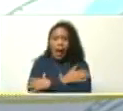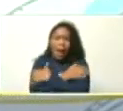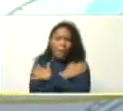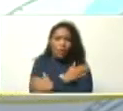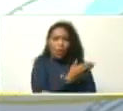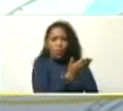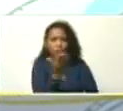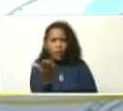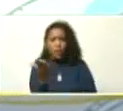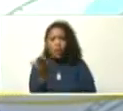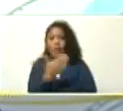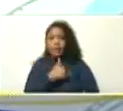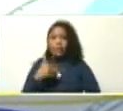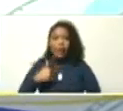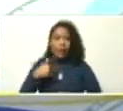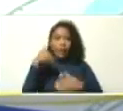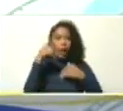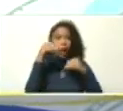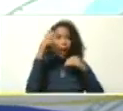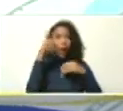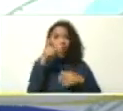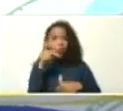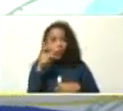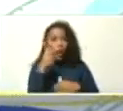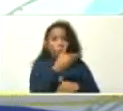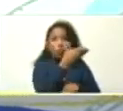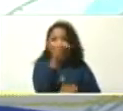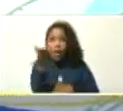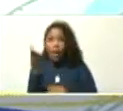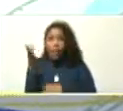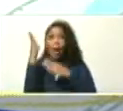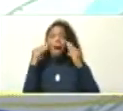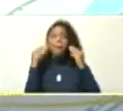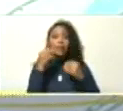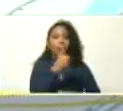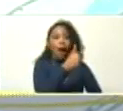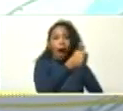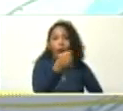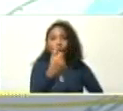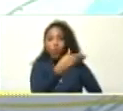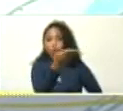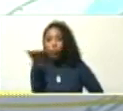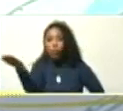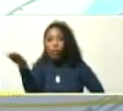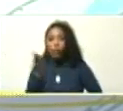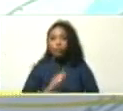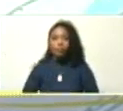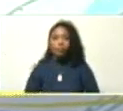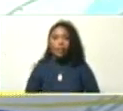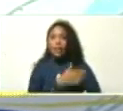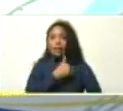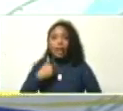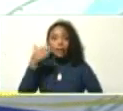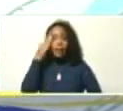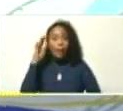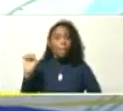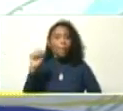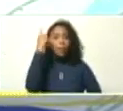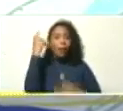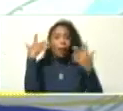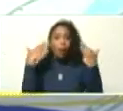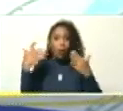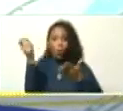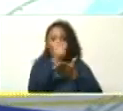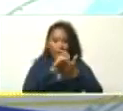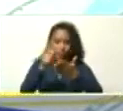ustedes, y los quiere escuchar a todos ustedes, y quiere ver las experiencias de todos ustedes. Quiere